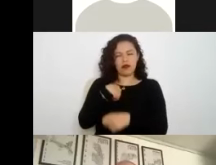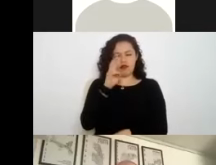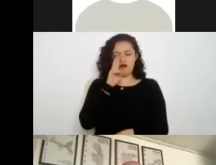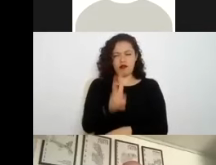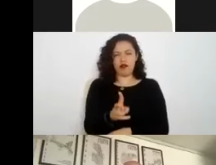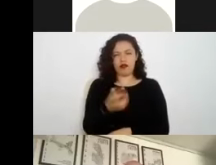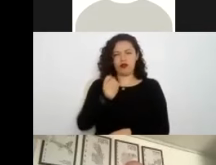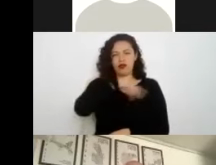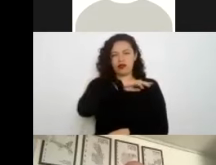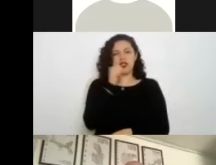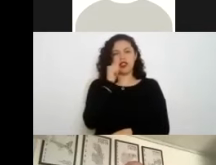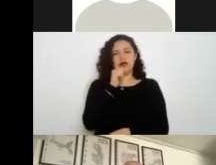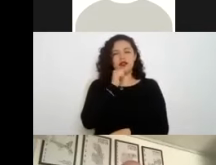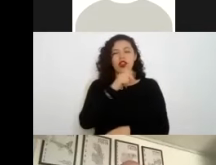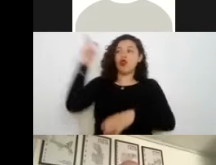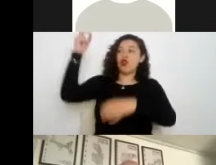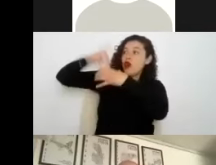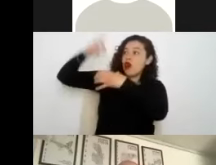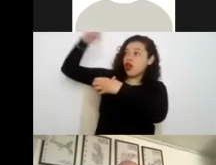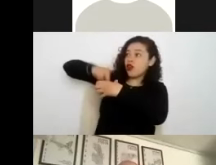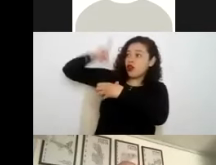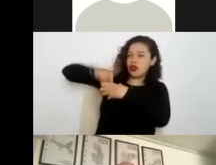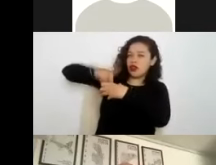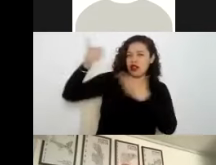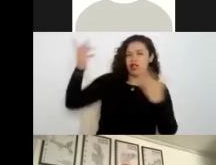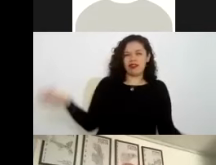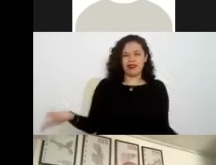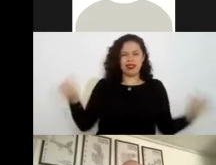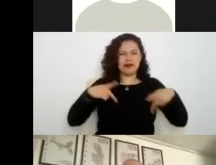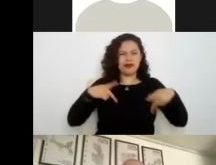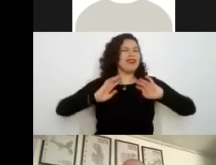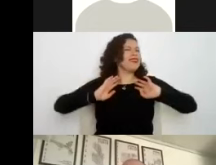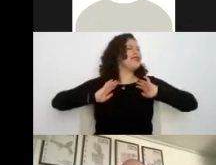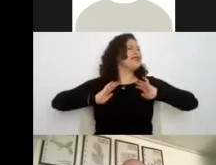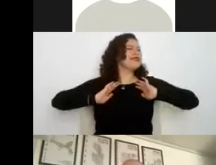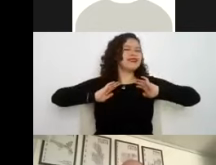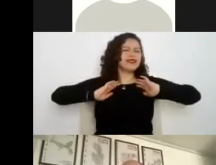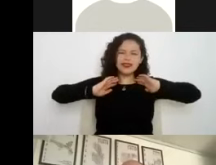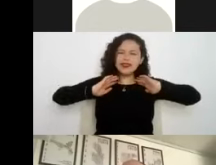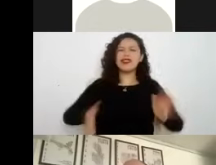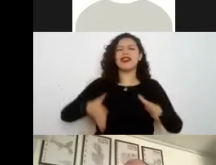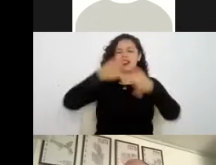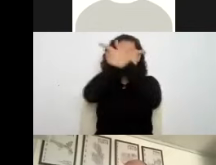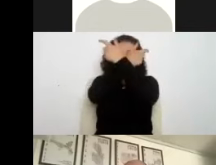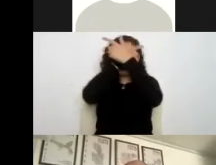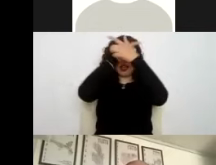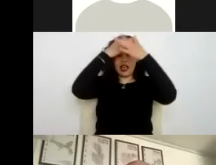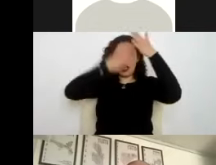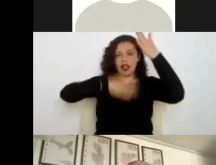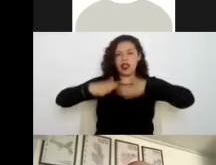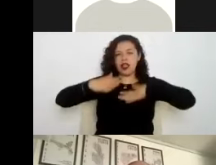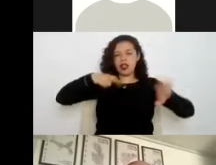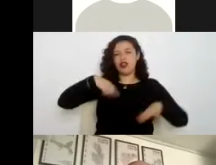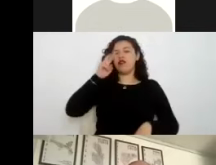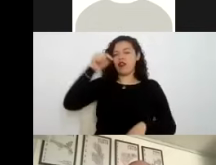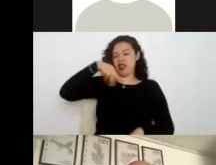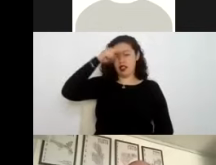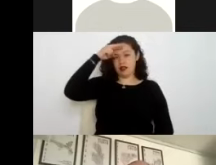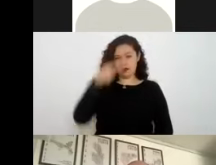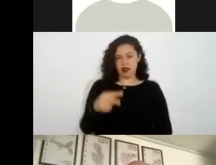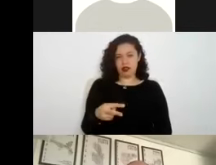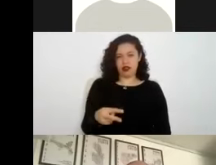estamos dona, y la gente la verdad es que ya está en cierto modo saturada. Yo lo veo en el mercado mexicano, pues por